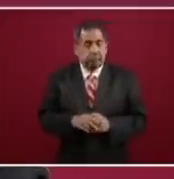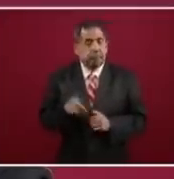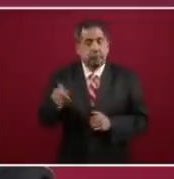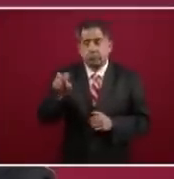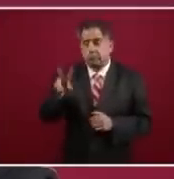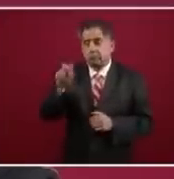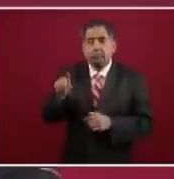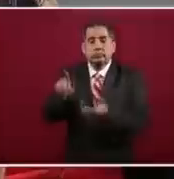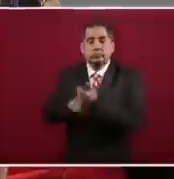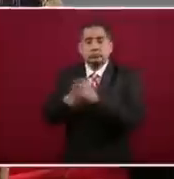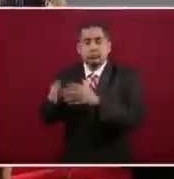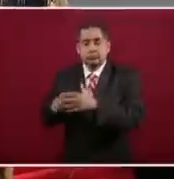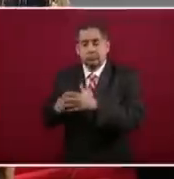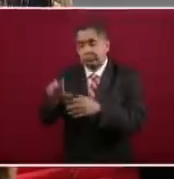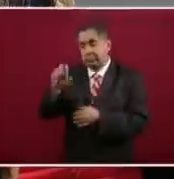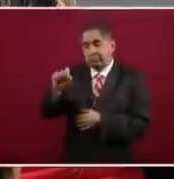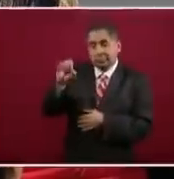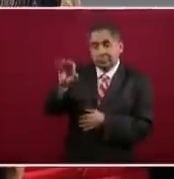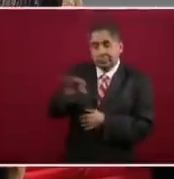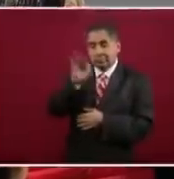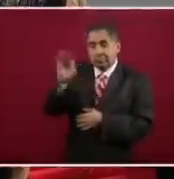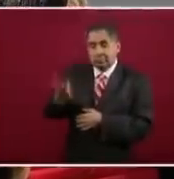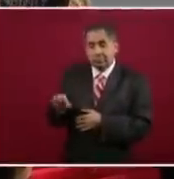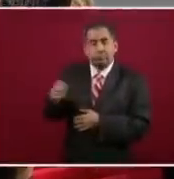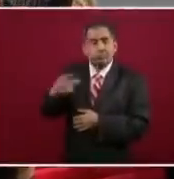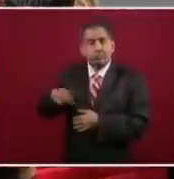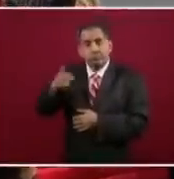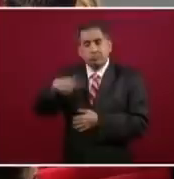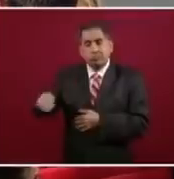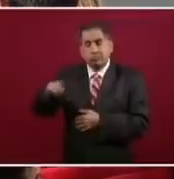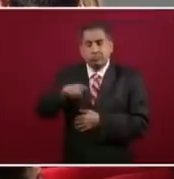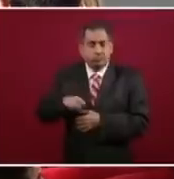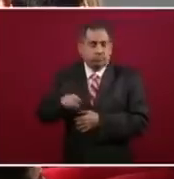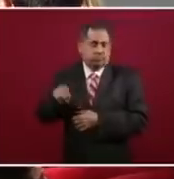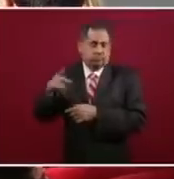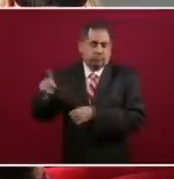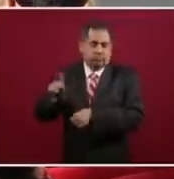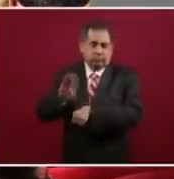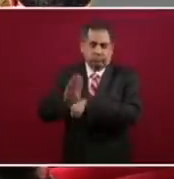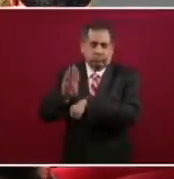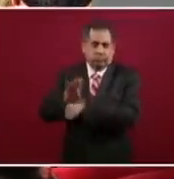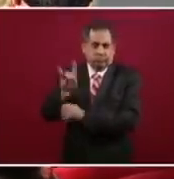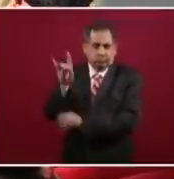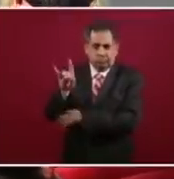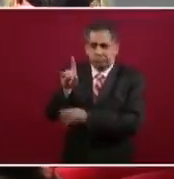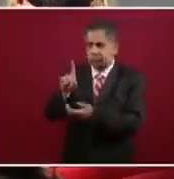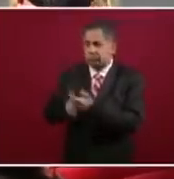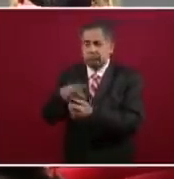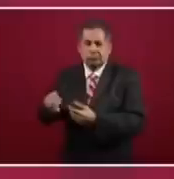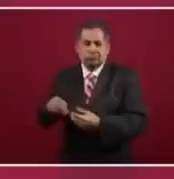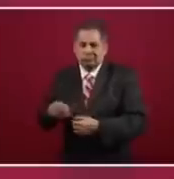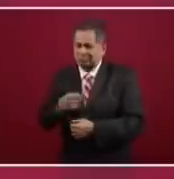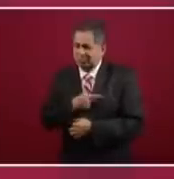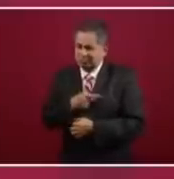digo había el 60 por ciento de bolivianos viviendo a la pobreza